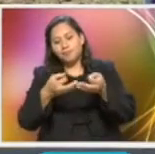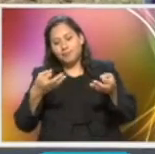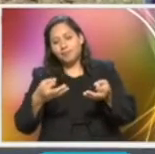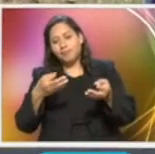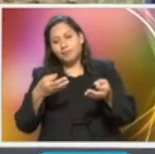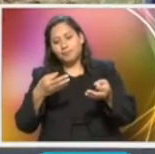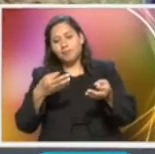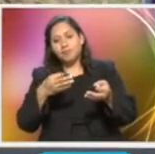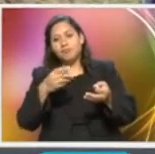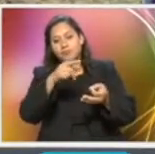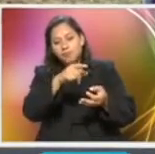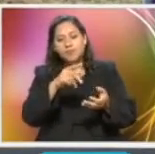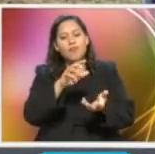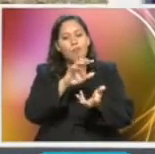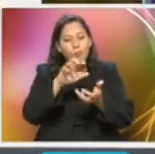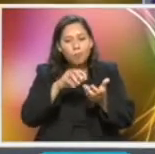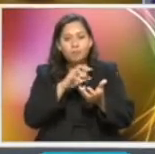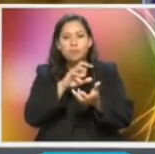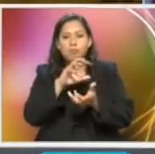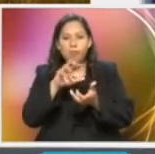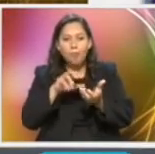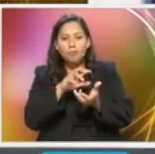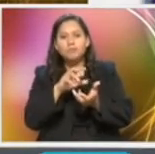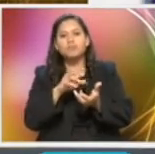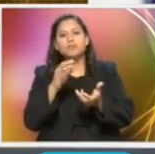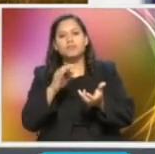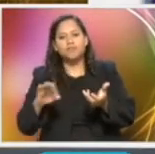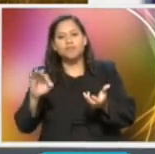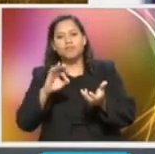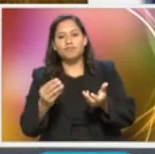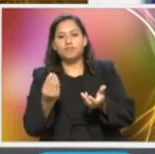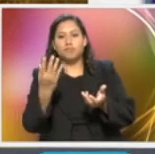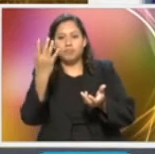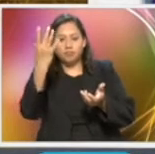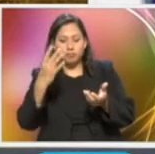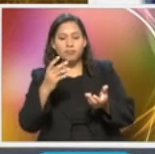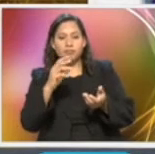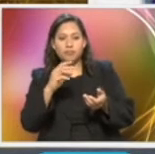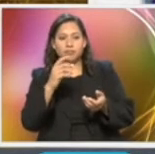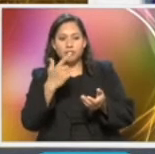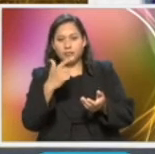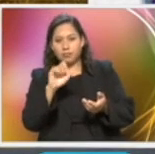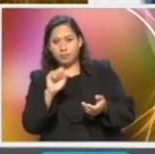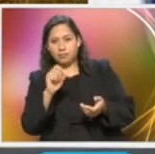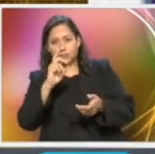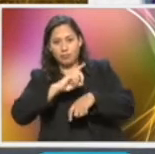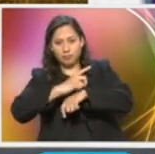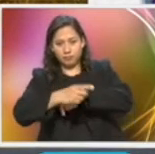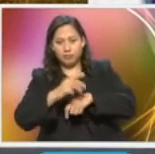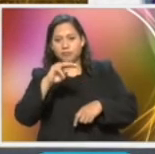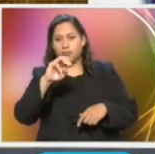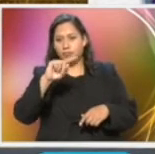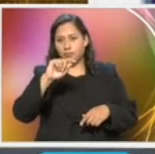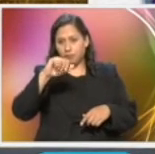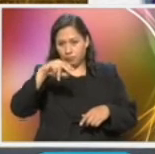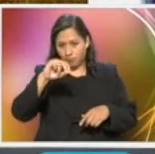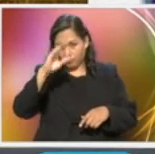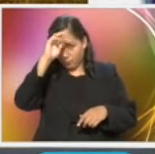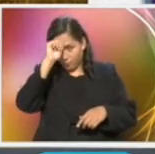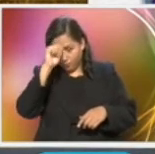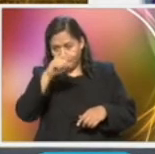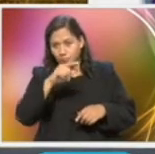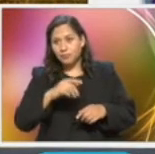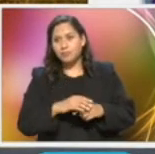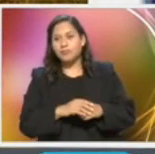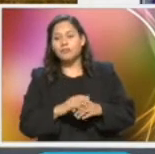son rumiantes que, bueno, pues nada, producen muchos gases, Sí. muchos gases metanos. Se habla de que el metano, recordemos el